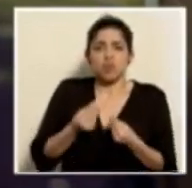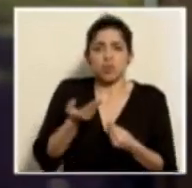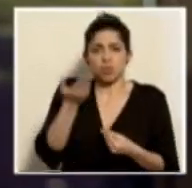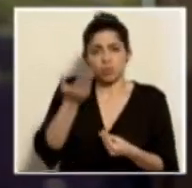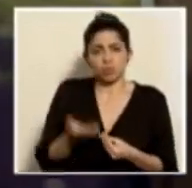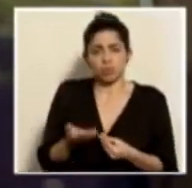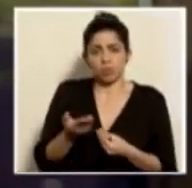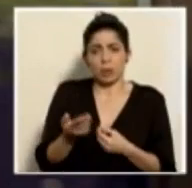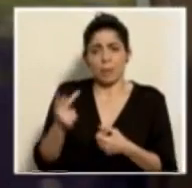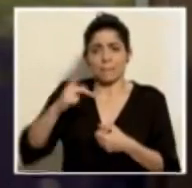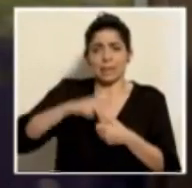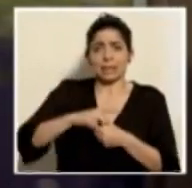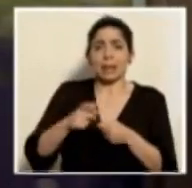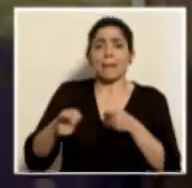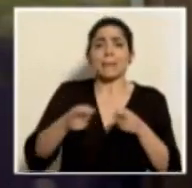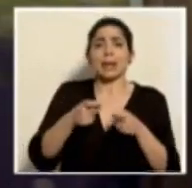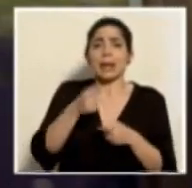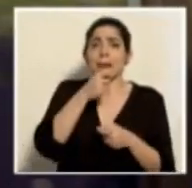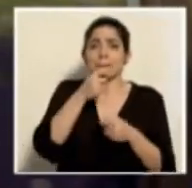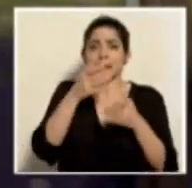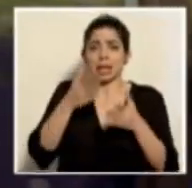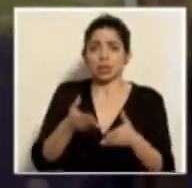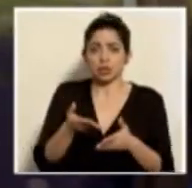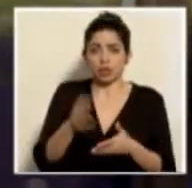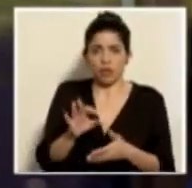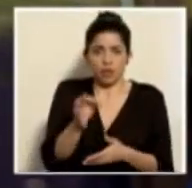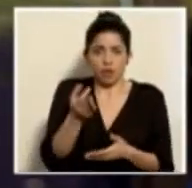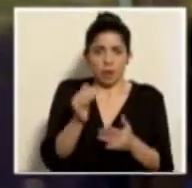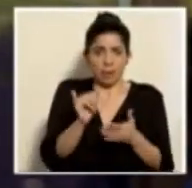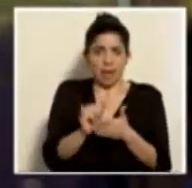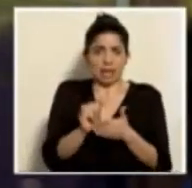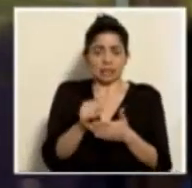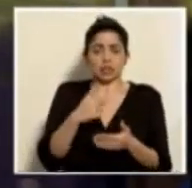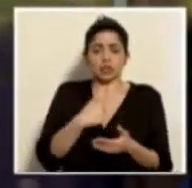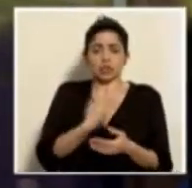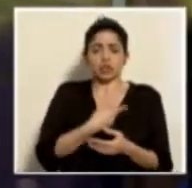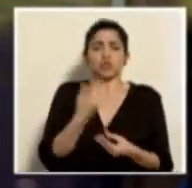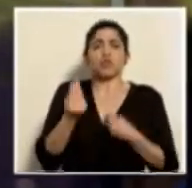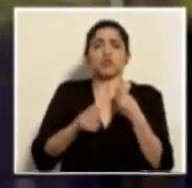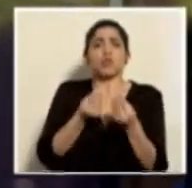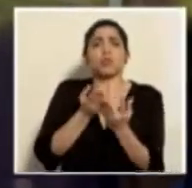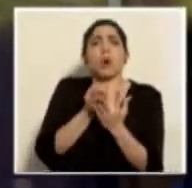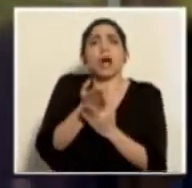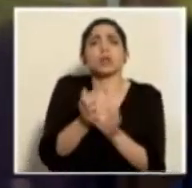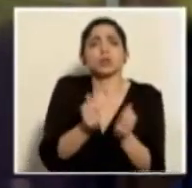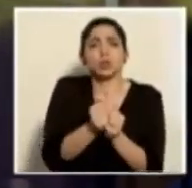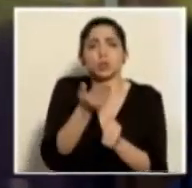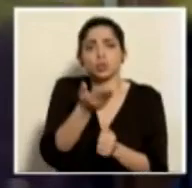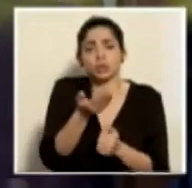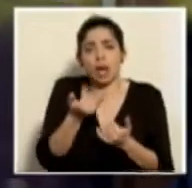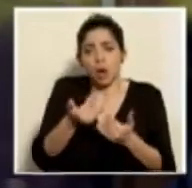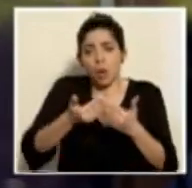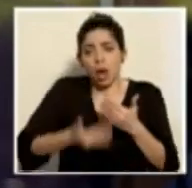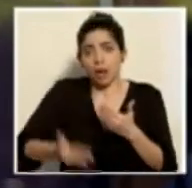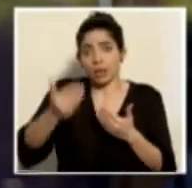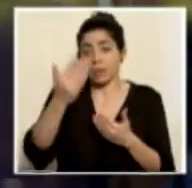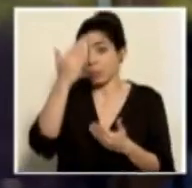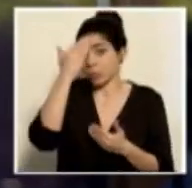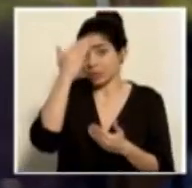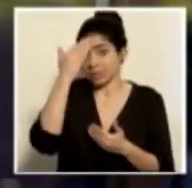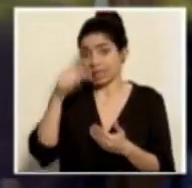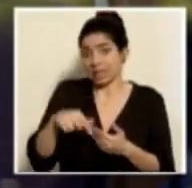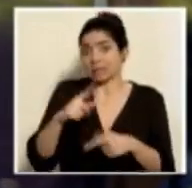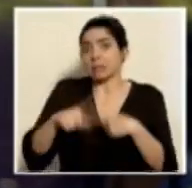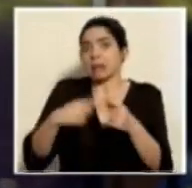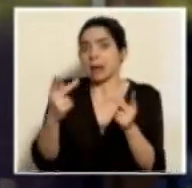usted con el manejo de la prensa de esta forma y qué acceso vamos a tener como usted de ahora en adelante, considerando que esto va